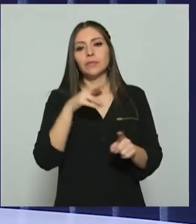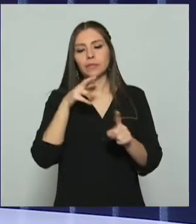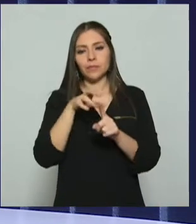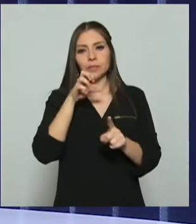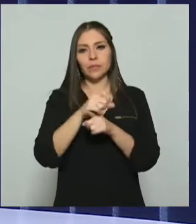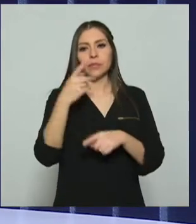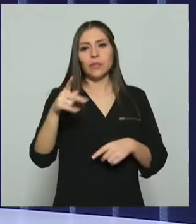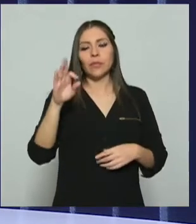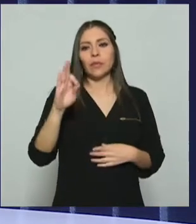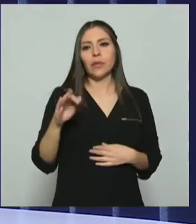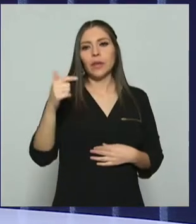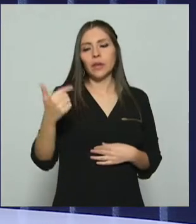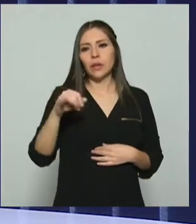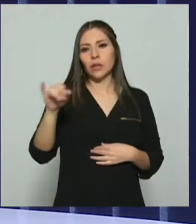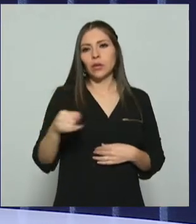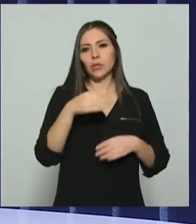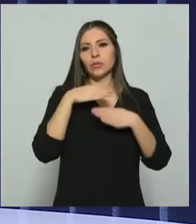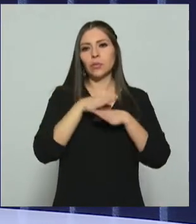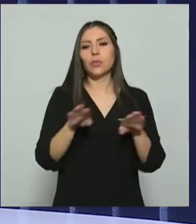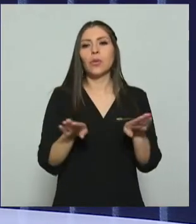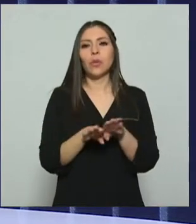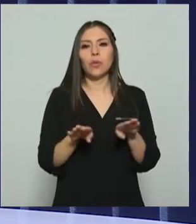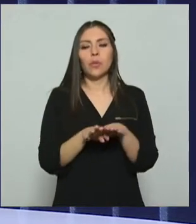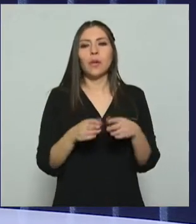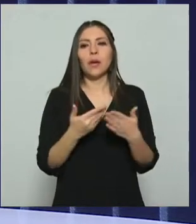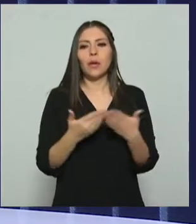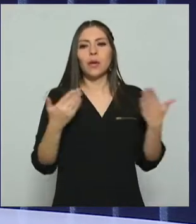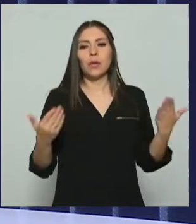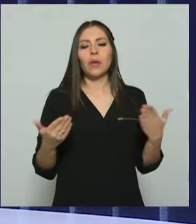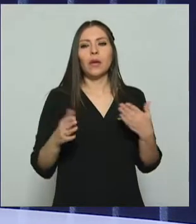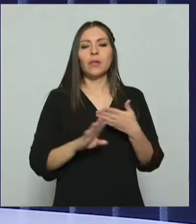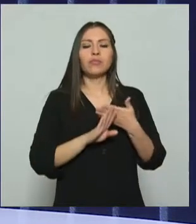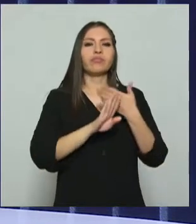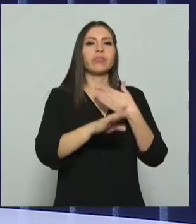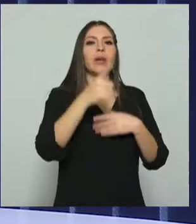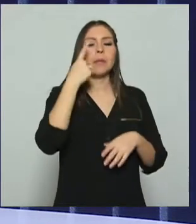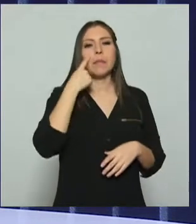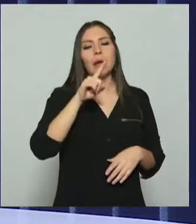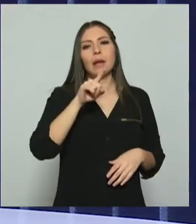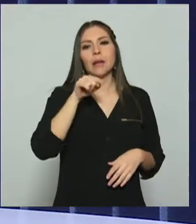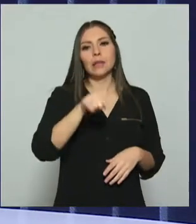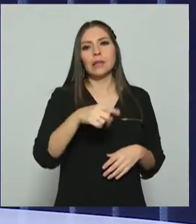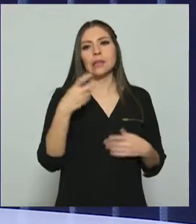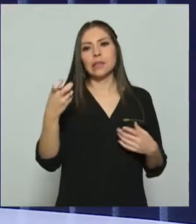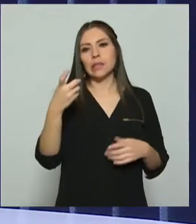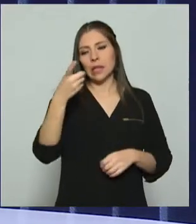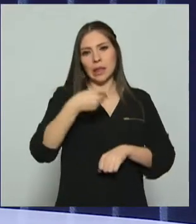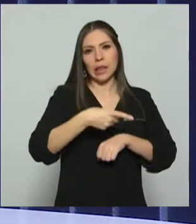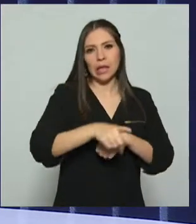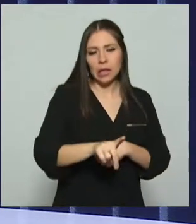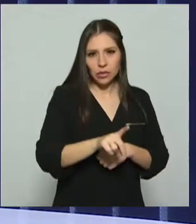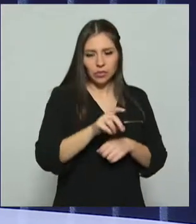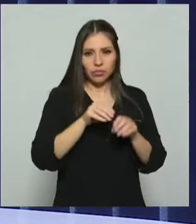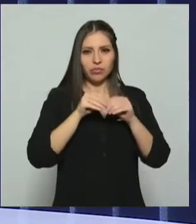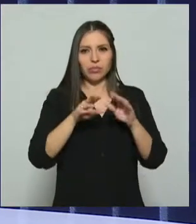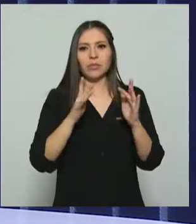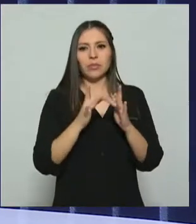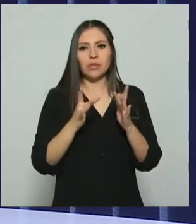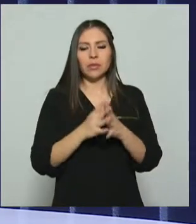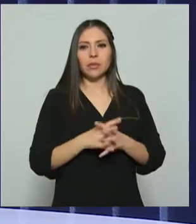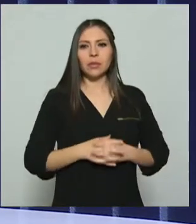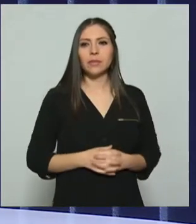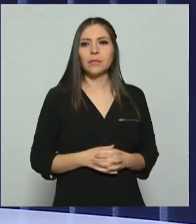la Fiscalía respecto a cómo será ahora el combate a esta clase de delito. Es un delito, como yo le comento,